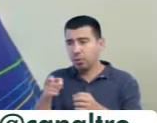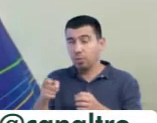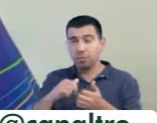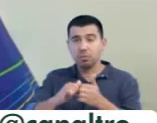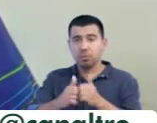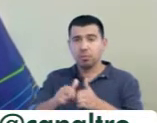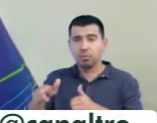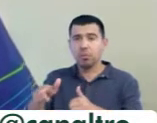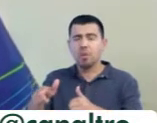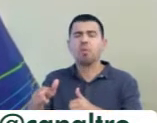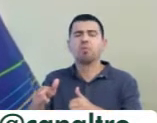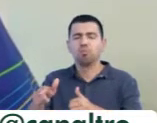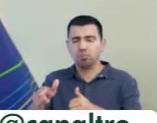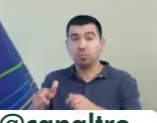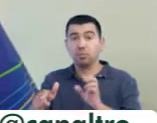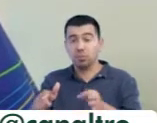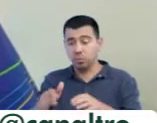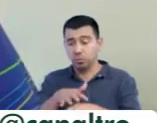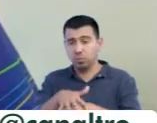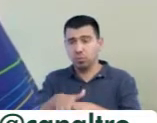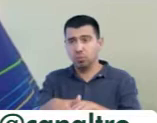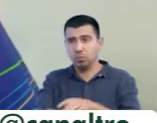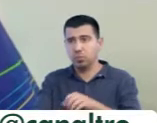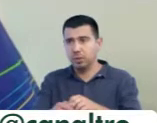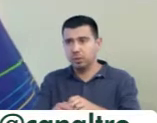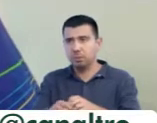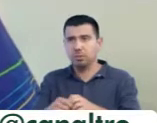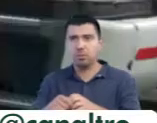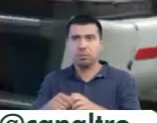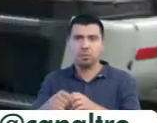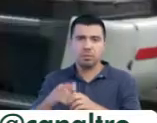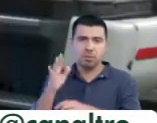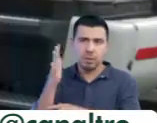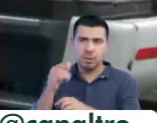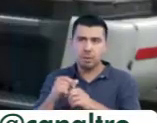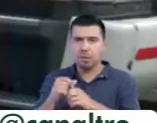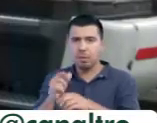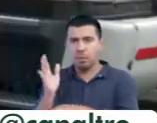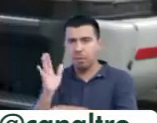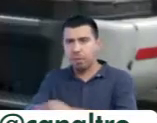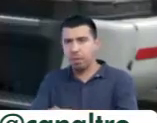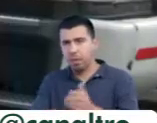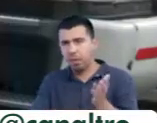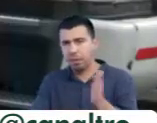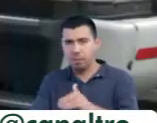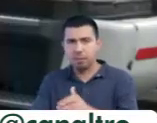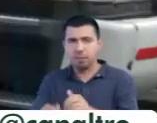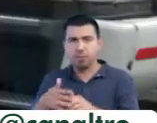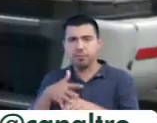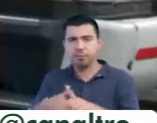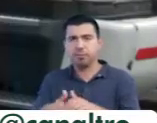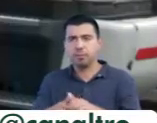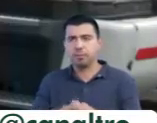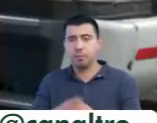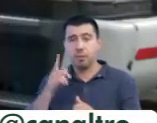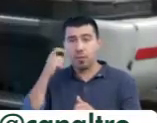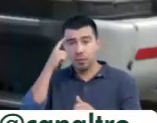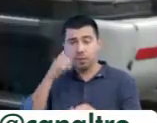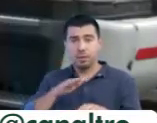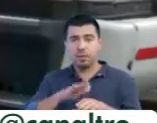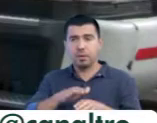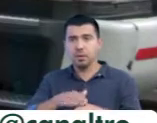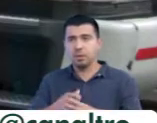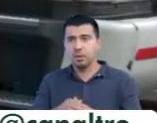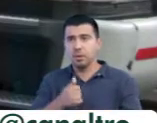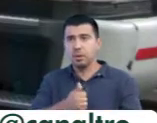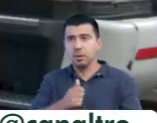donde hay derrumbes, hay también algunas pérdidas de banca en algunos sectores. Las autoridades advierten a todas las personas que en